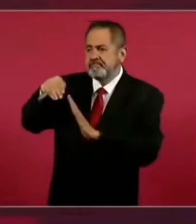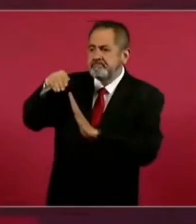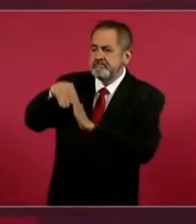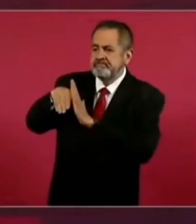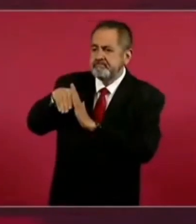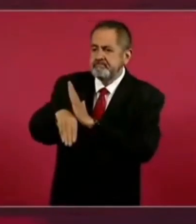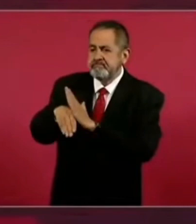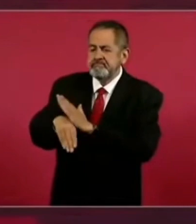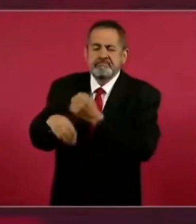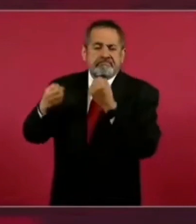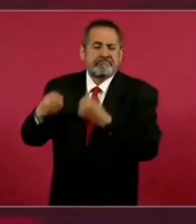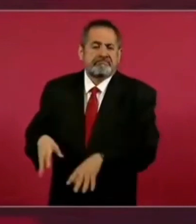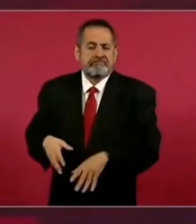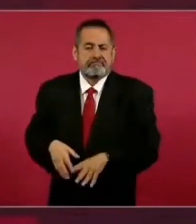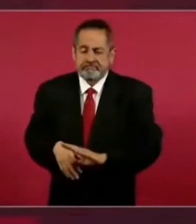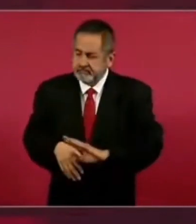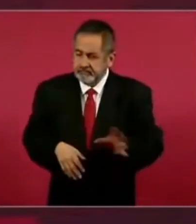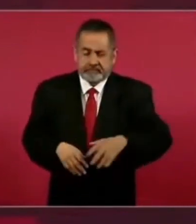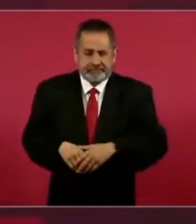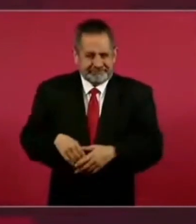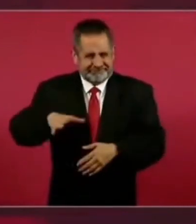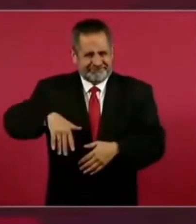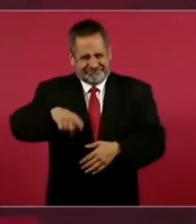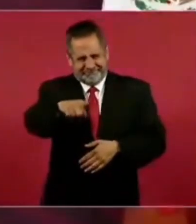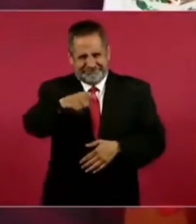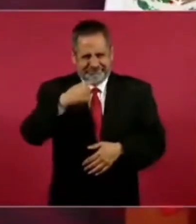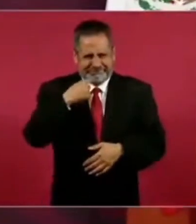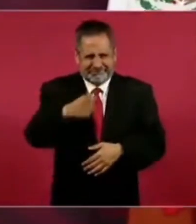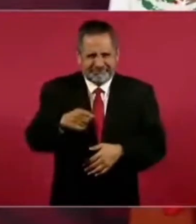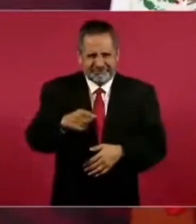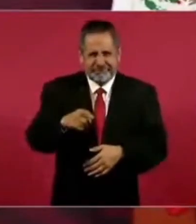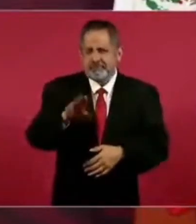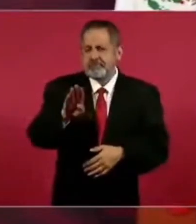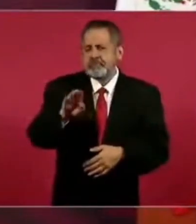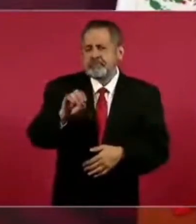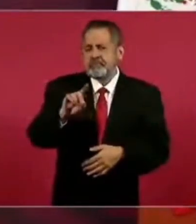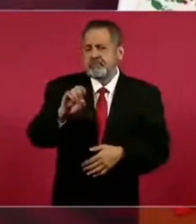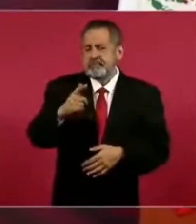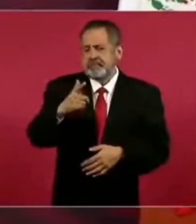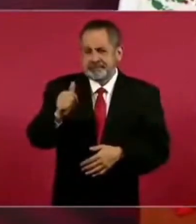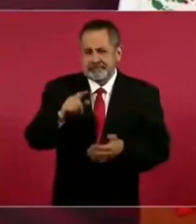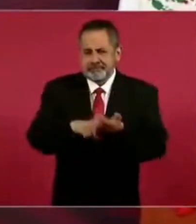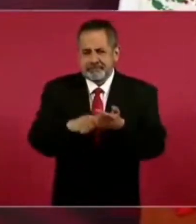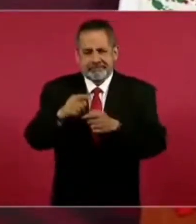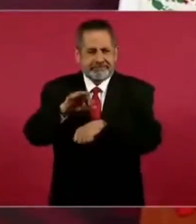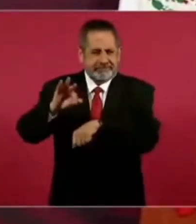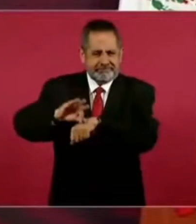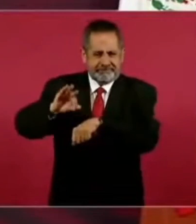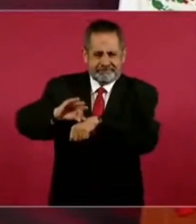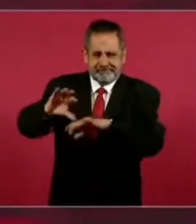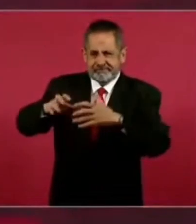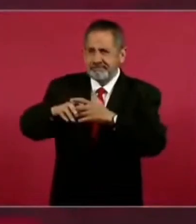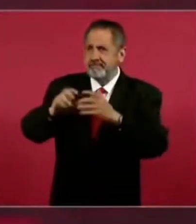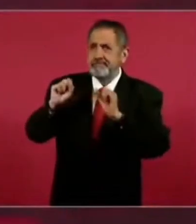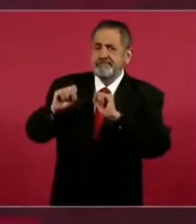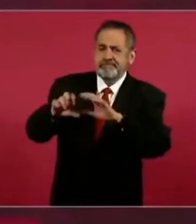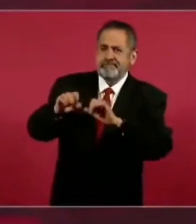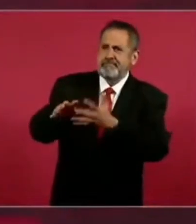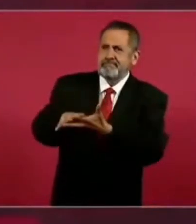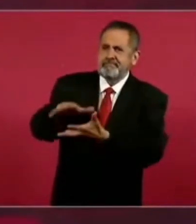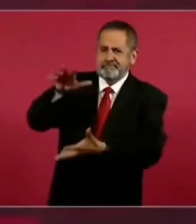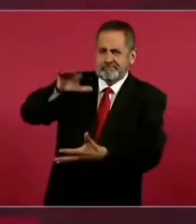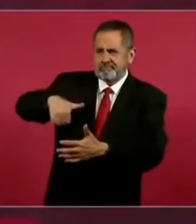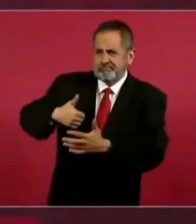Ahora que hablan de la bodega, del almacén, de la farmacia, se molestan